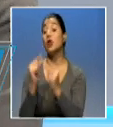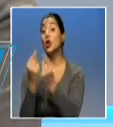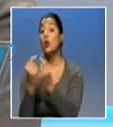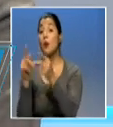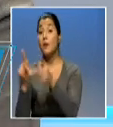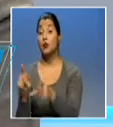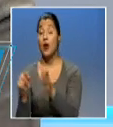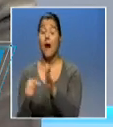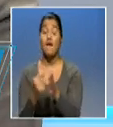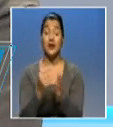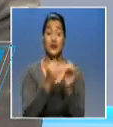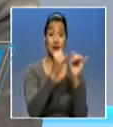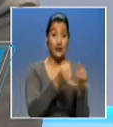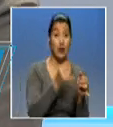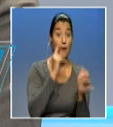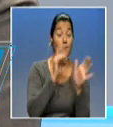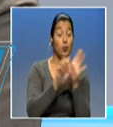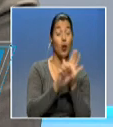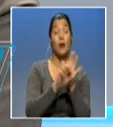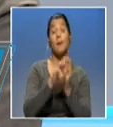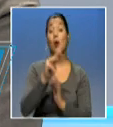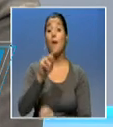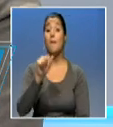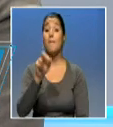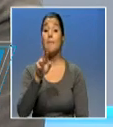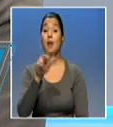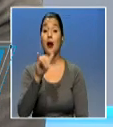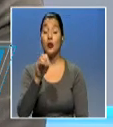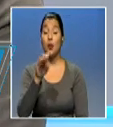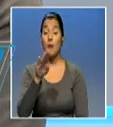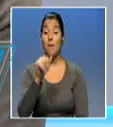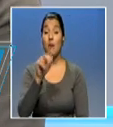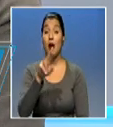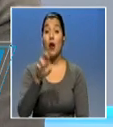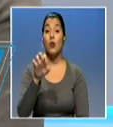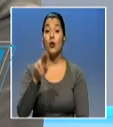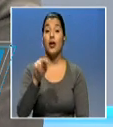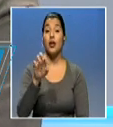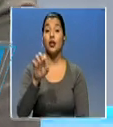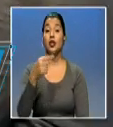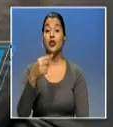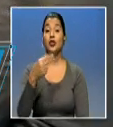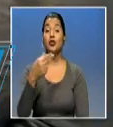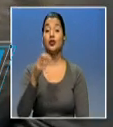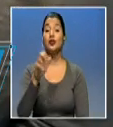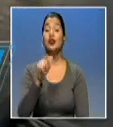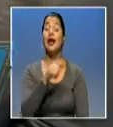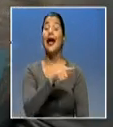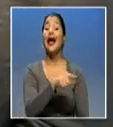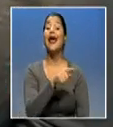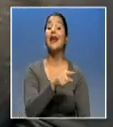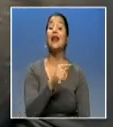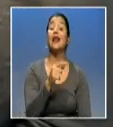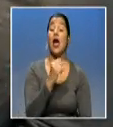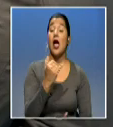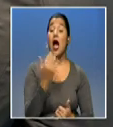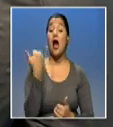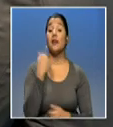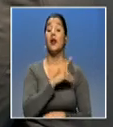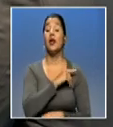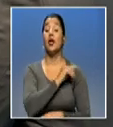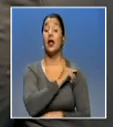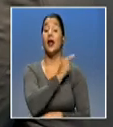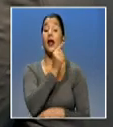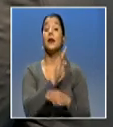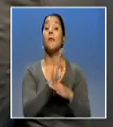de don Mario Barrenechea hay que hacer acopio de su condición de persona adulta mayor en situación de vulnerabilidad que está protegido